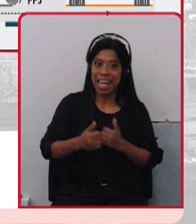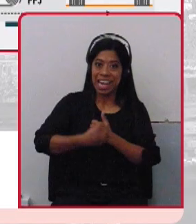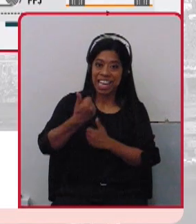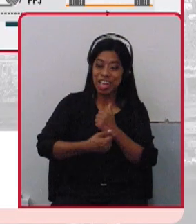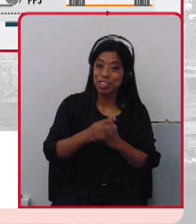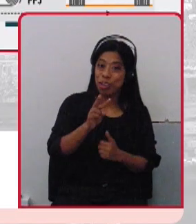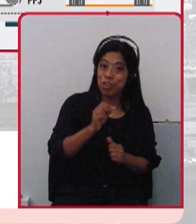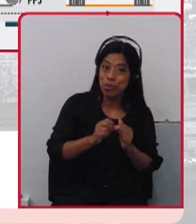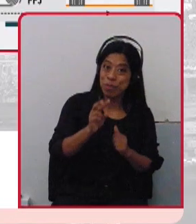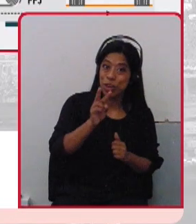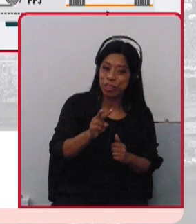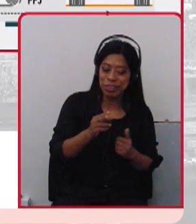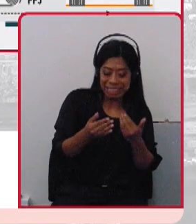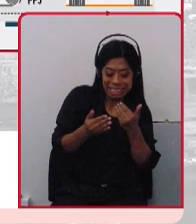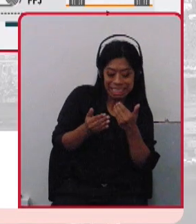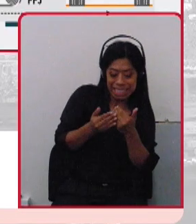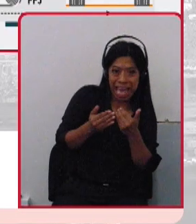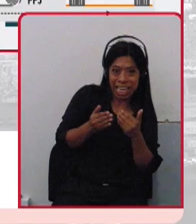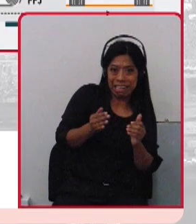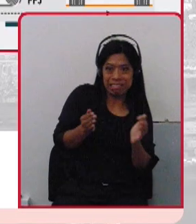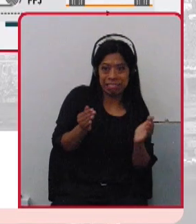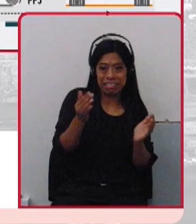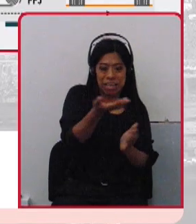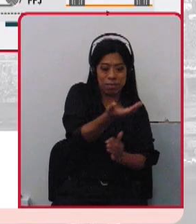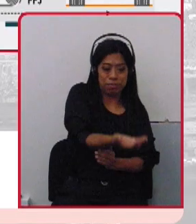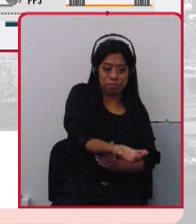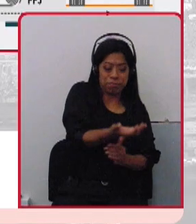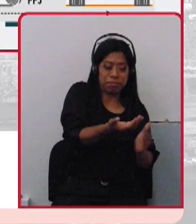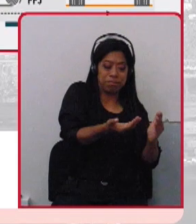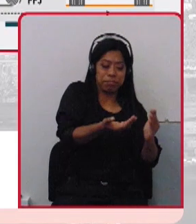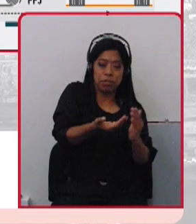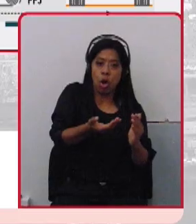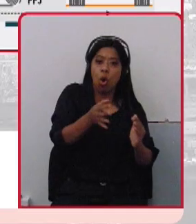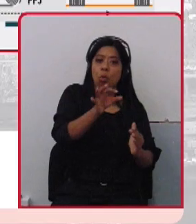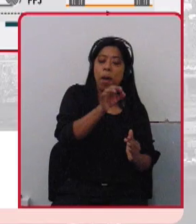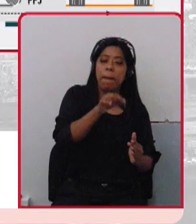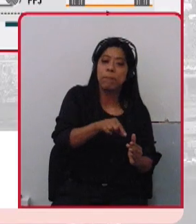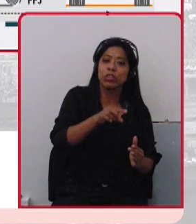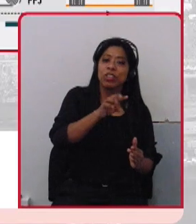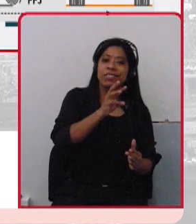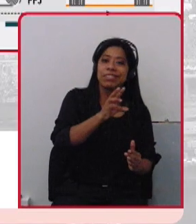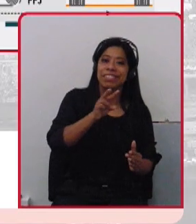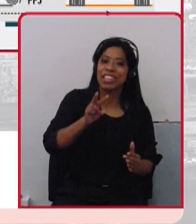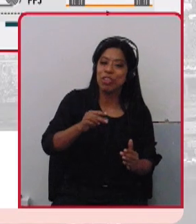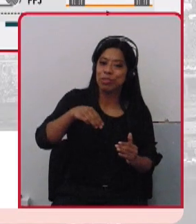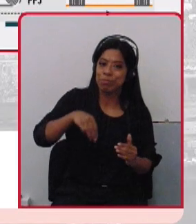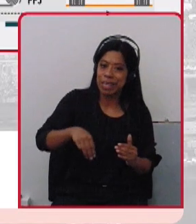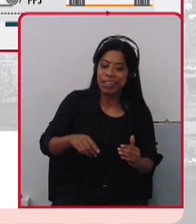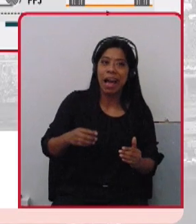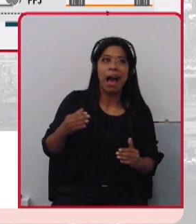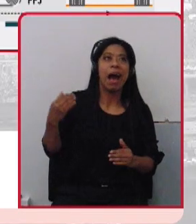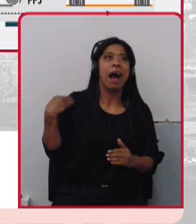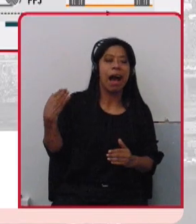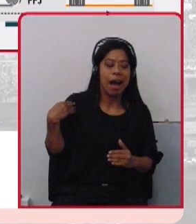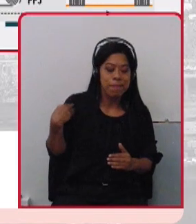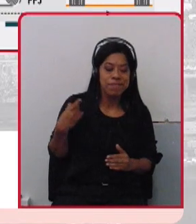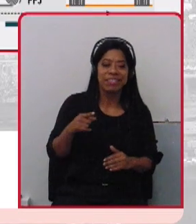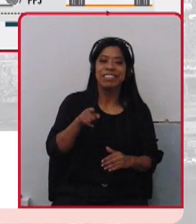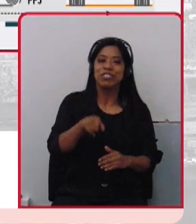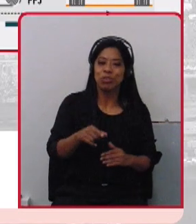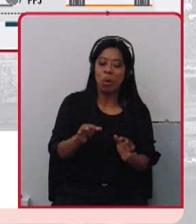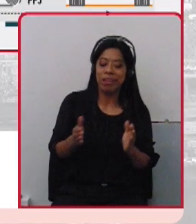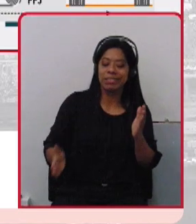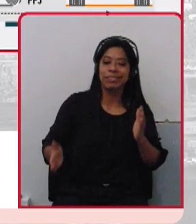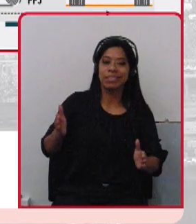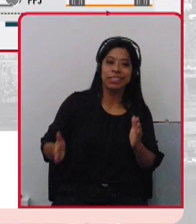y yo me estaba aproximando a la pala y tenía una distancia de 9.62 metros, entonces me está diciendo, Fran, estás a